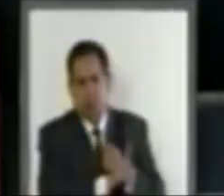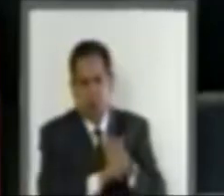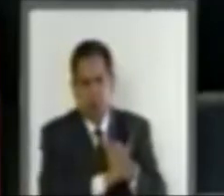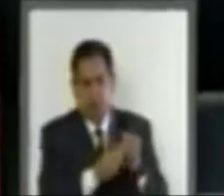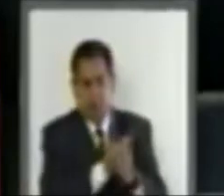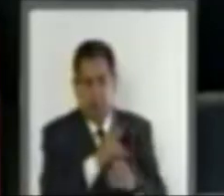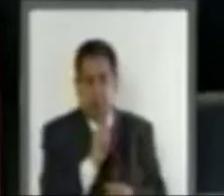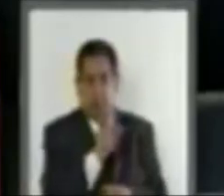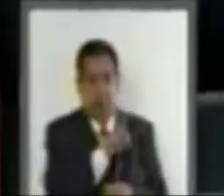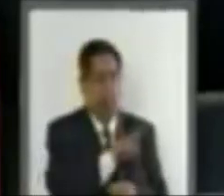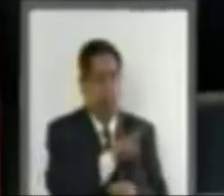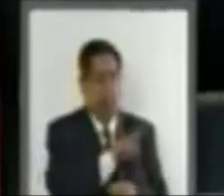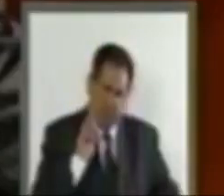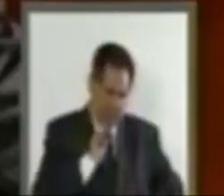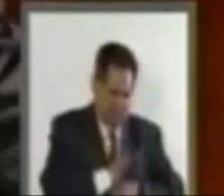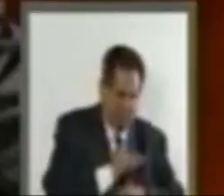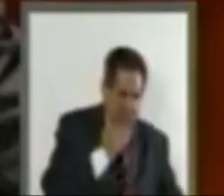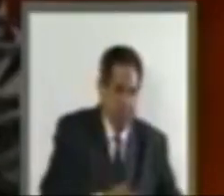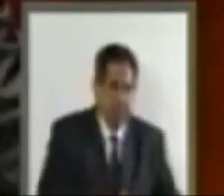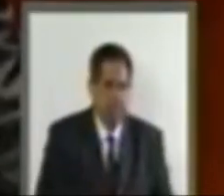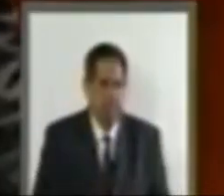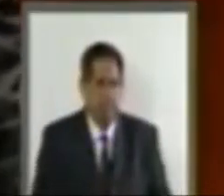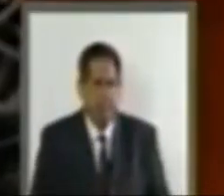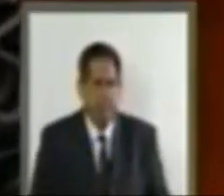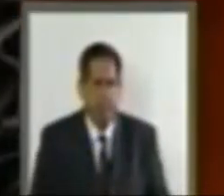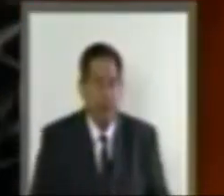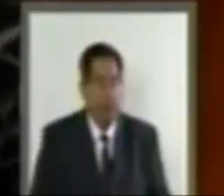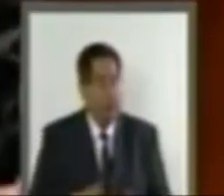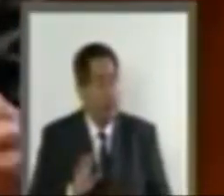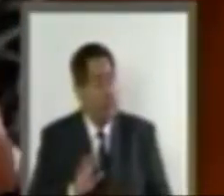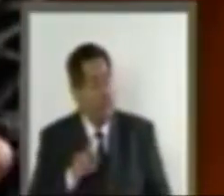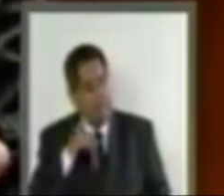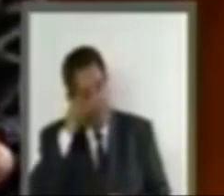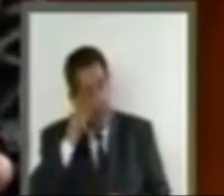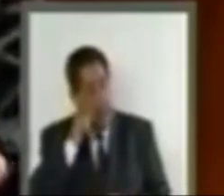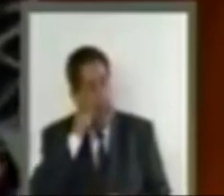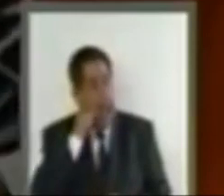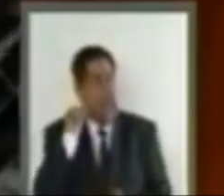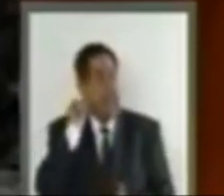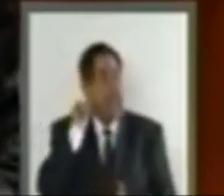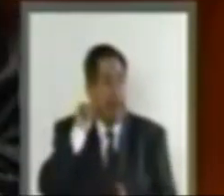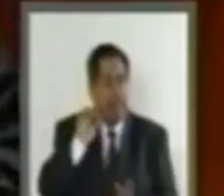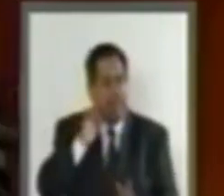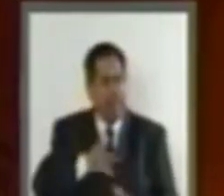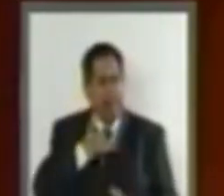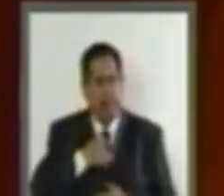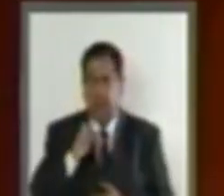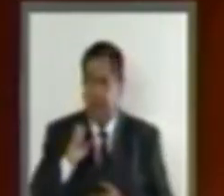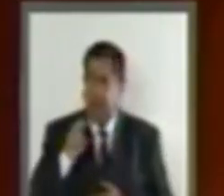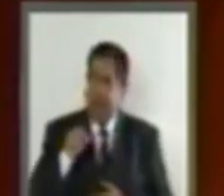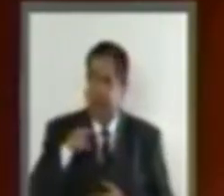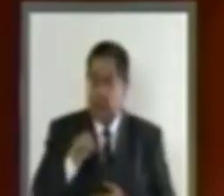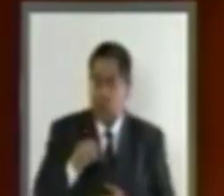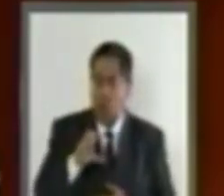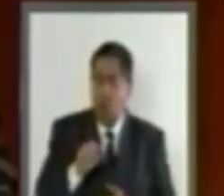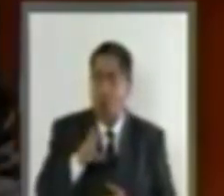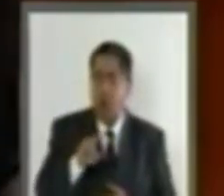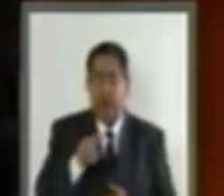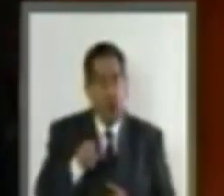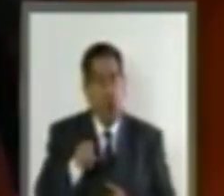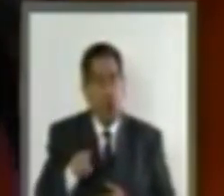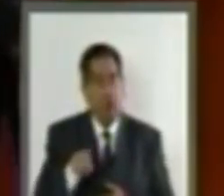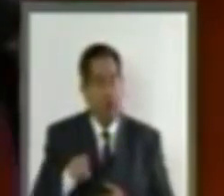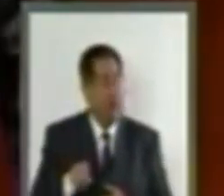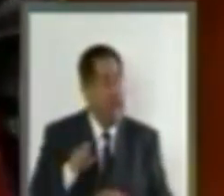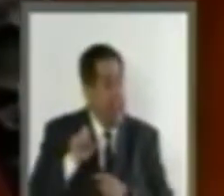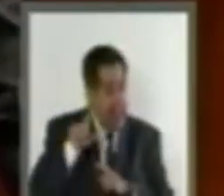2014 la ley secundaria que hoy tenemos como minuta en el Senado. Te repito que son bastante injustos con el Senado, porque cuando llega esa minuta al Senado en